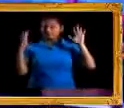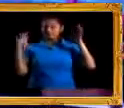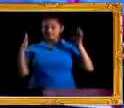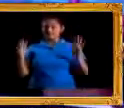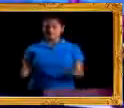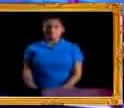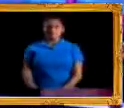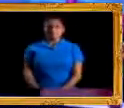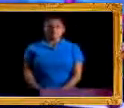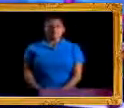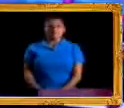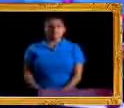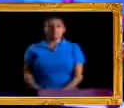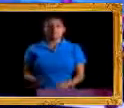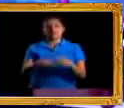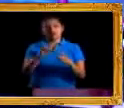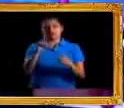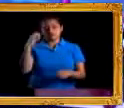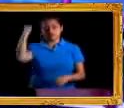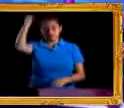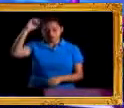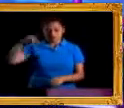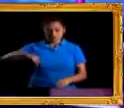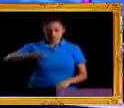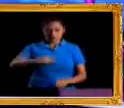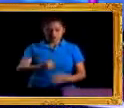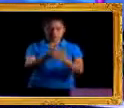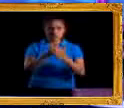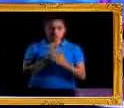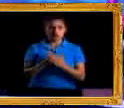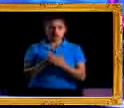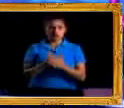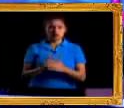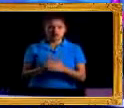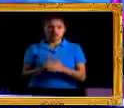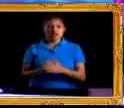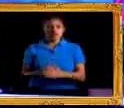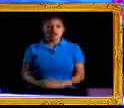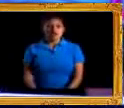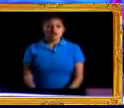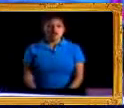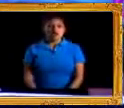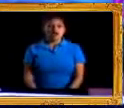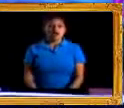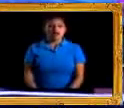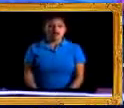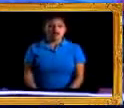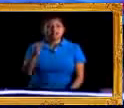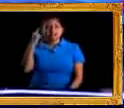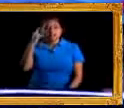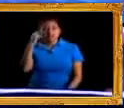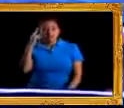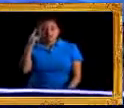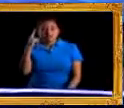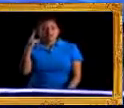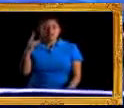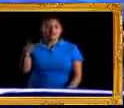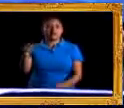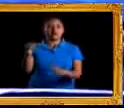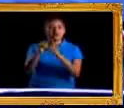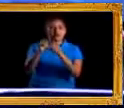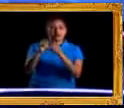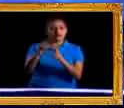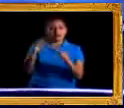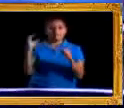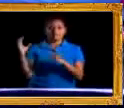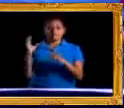Por eso la profecía nos ayuda a sentar. Los apóstoles asientan la doctrina, hermano. El apóstol Juan vio